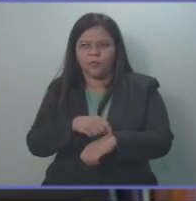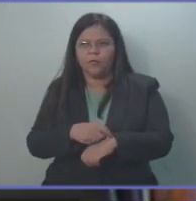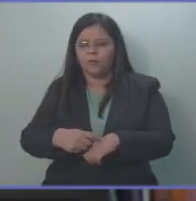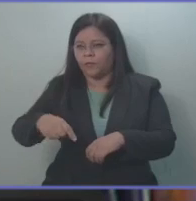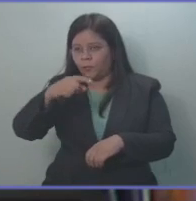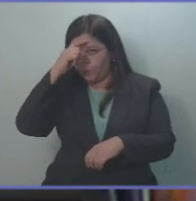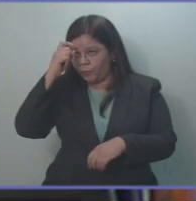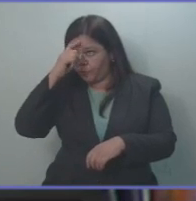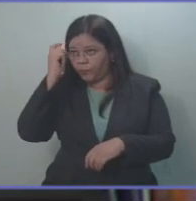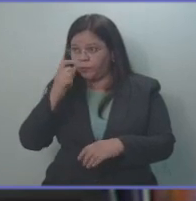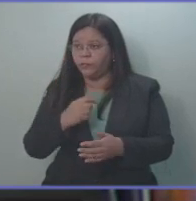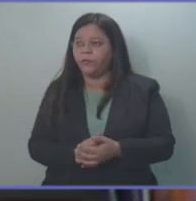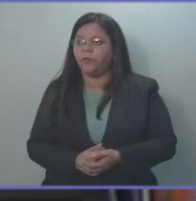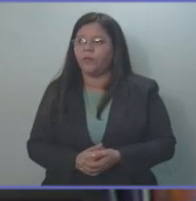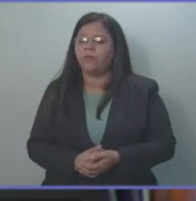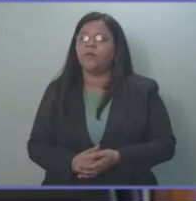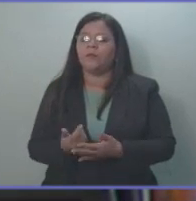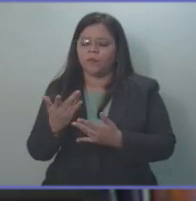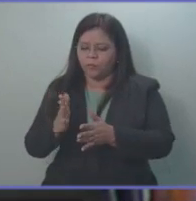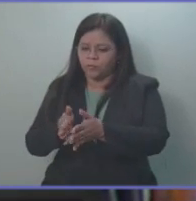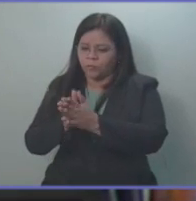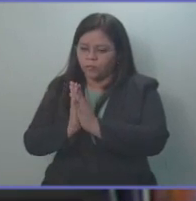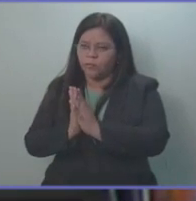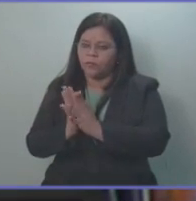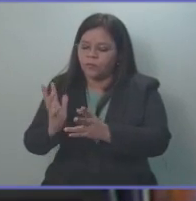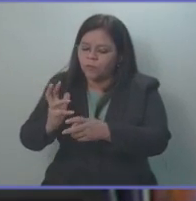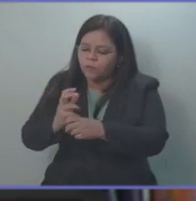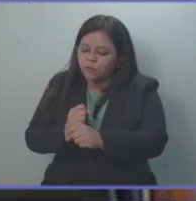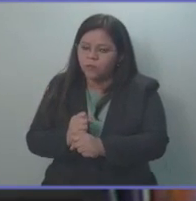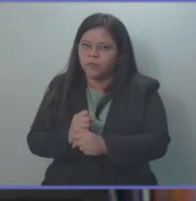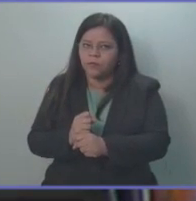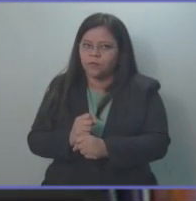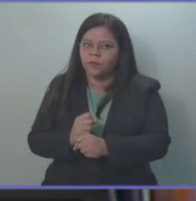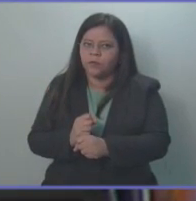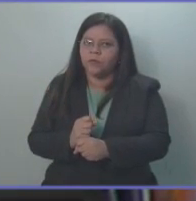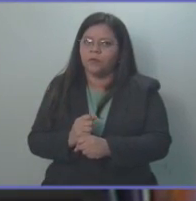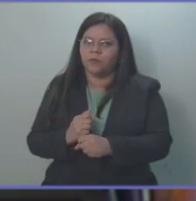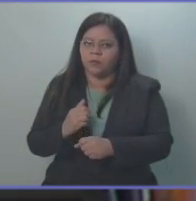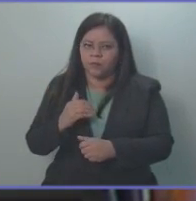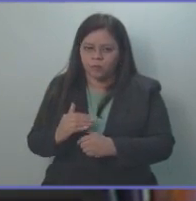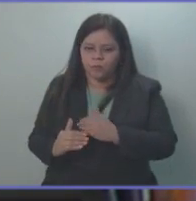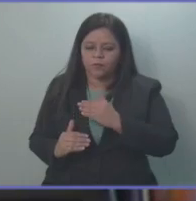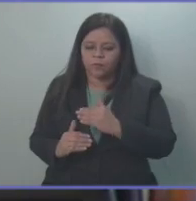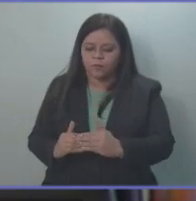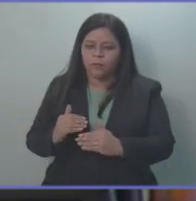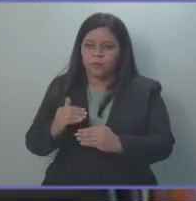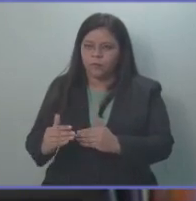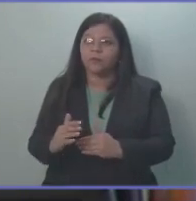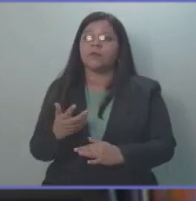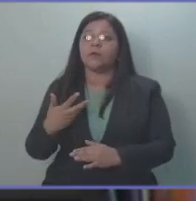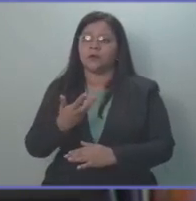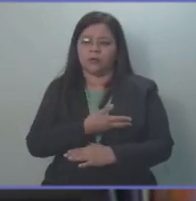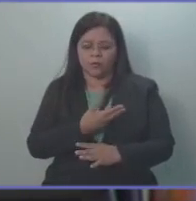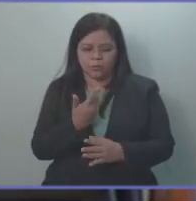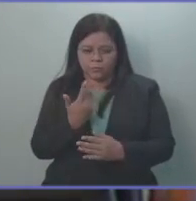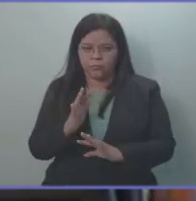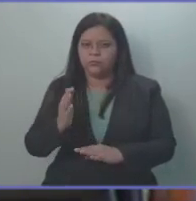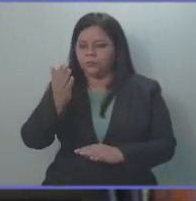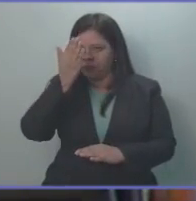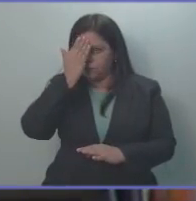trabajo y de investigación. Hemos pedido el tracto sucesivo, porque los que estamos aquí